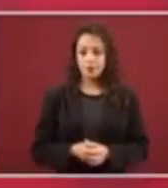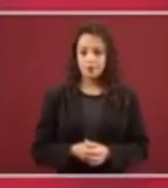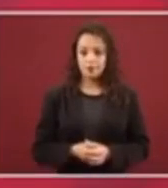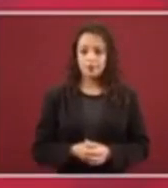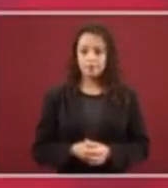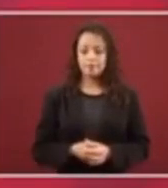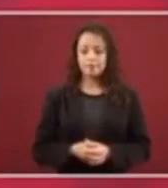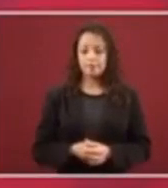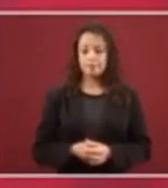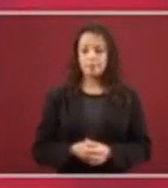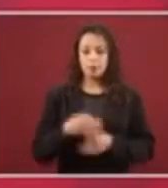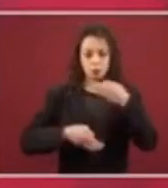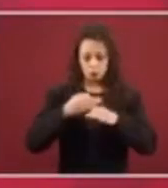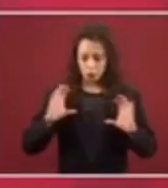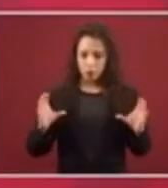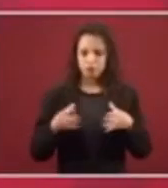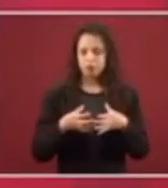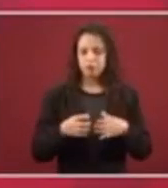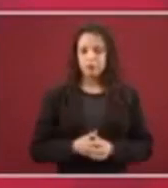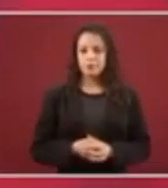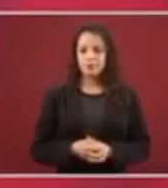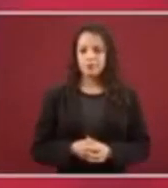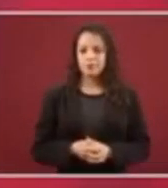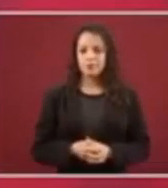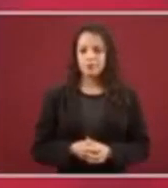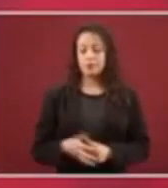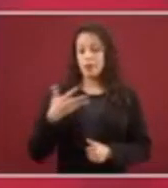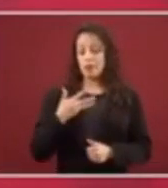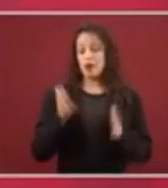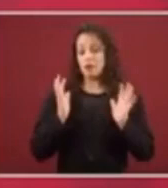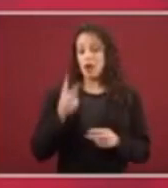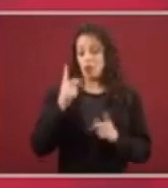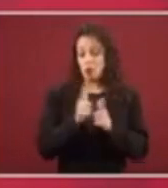de forma integral, y tenemos ya dos gabinetes